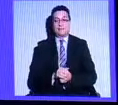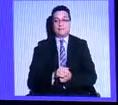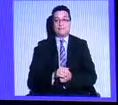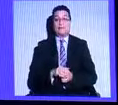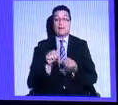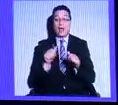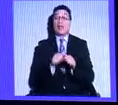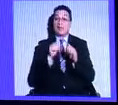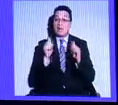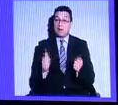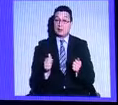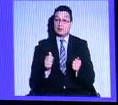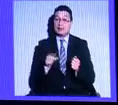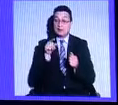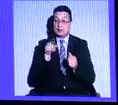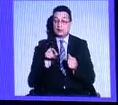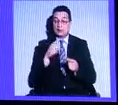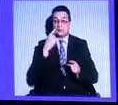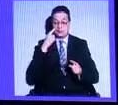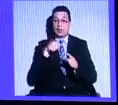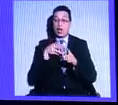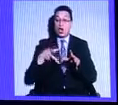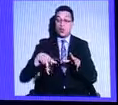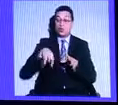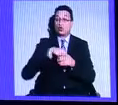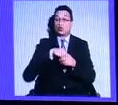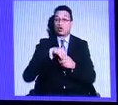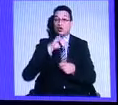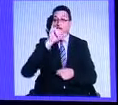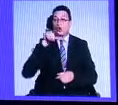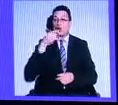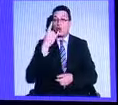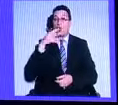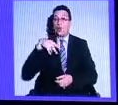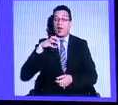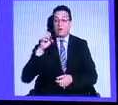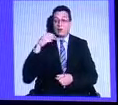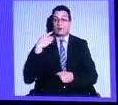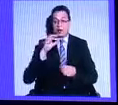Además, como parte del eje de inclusión de JUNAEB, se pegaron